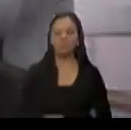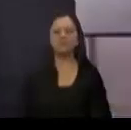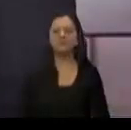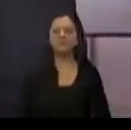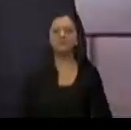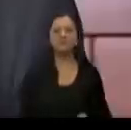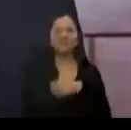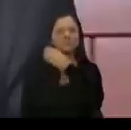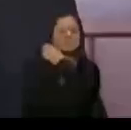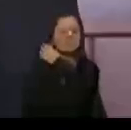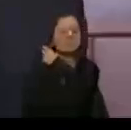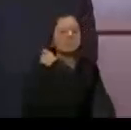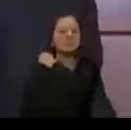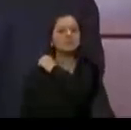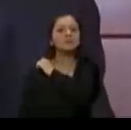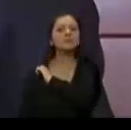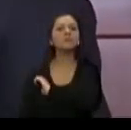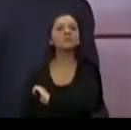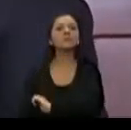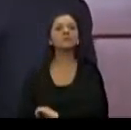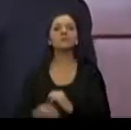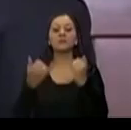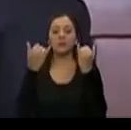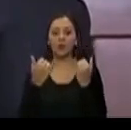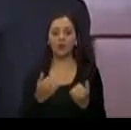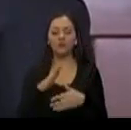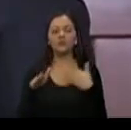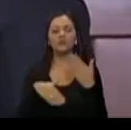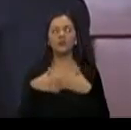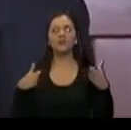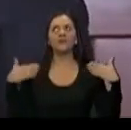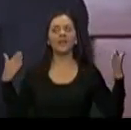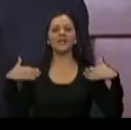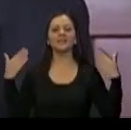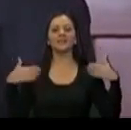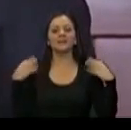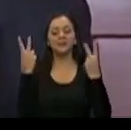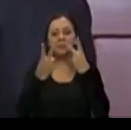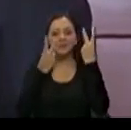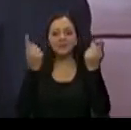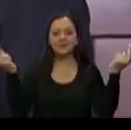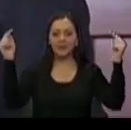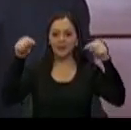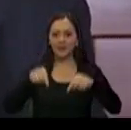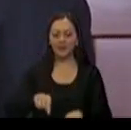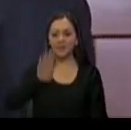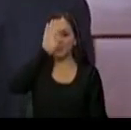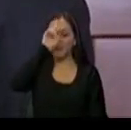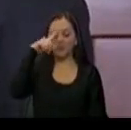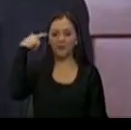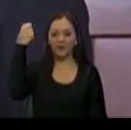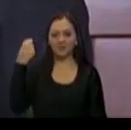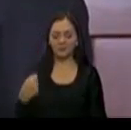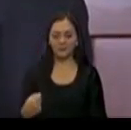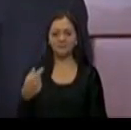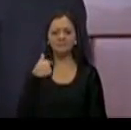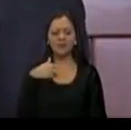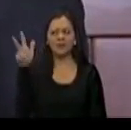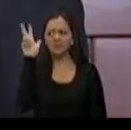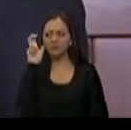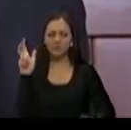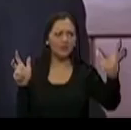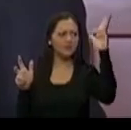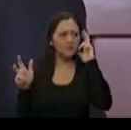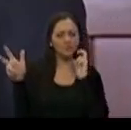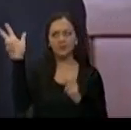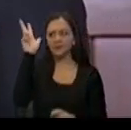Pienso que todos nosotros estamos muy contentos con la visita del Papa. Hemos escuchado muchísimos comentarios,